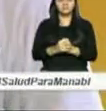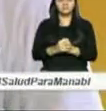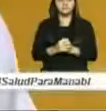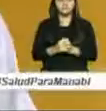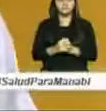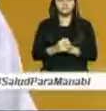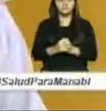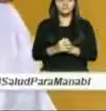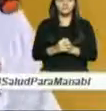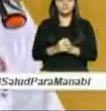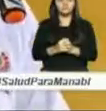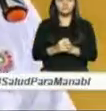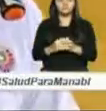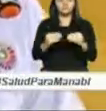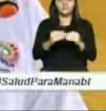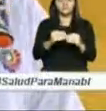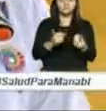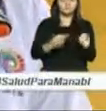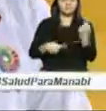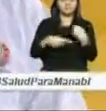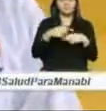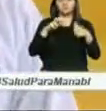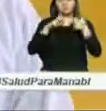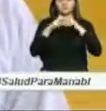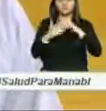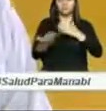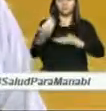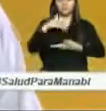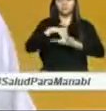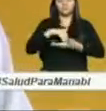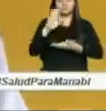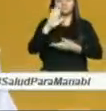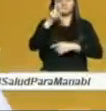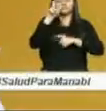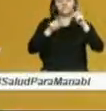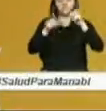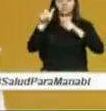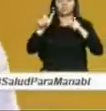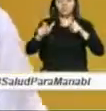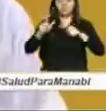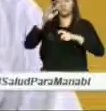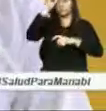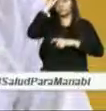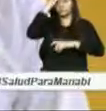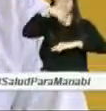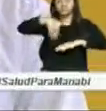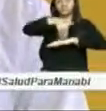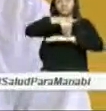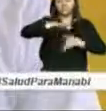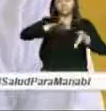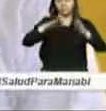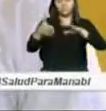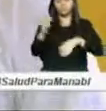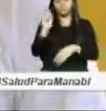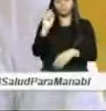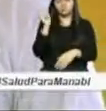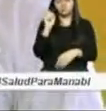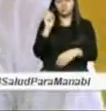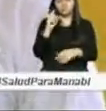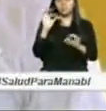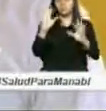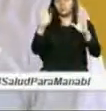No tiene marcha atrás. Nunca más gente muriendo en las aceras de los hospitales por falta de atención